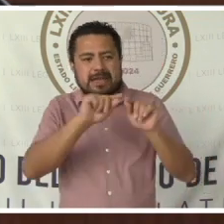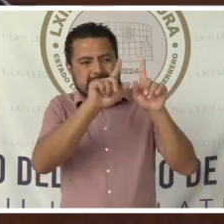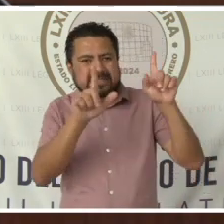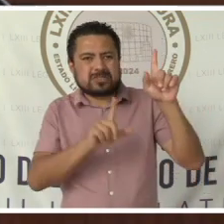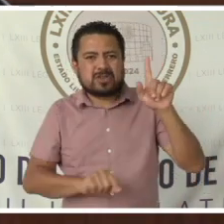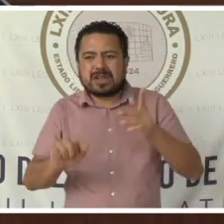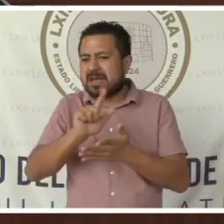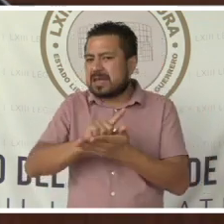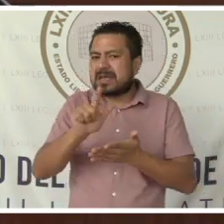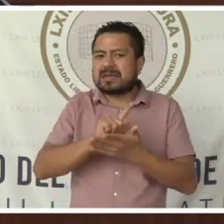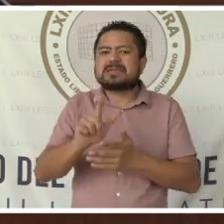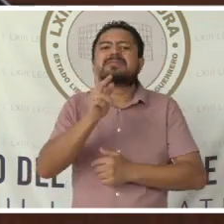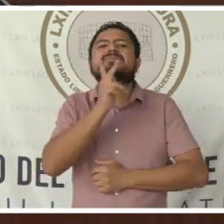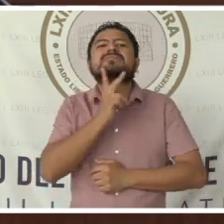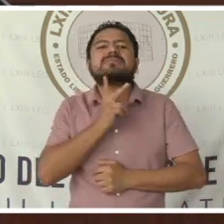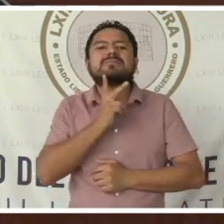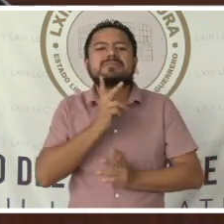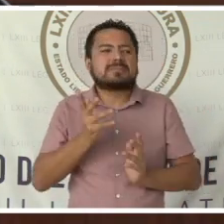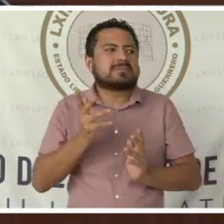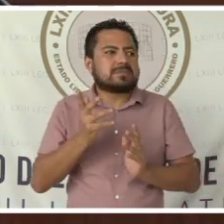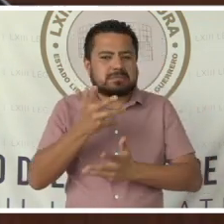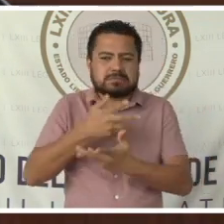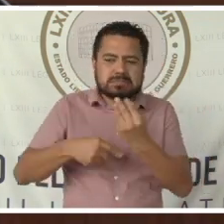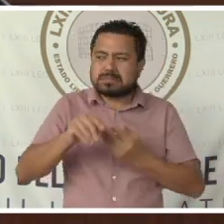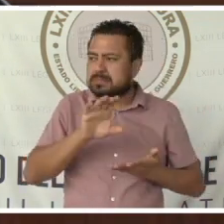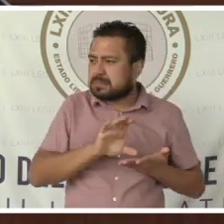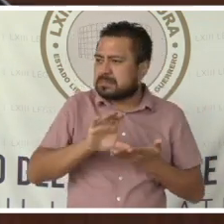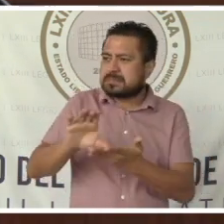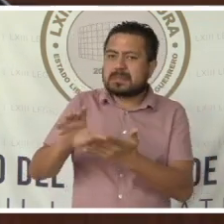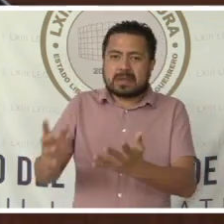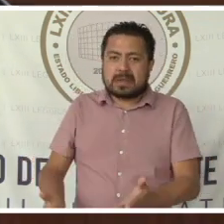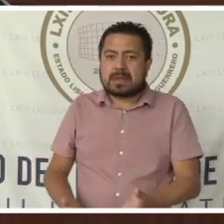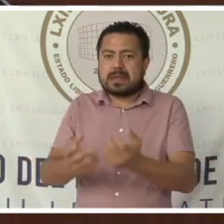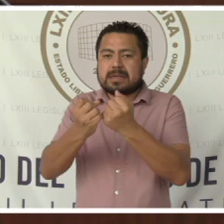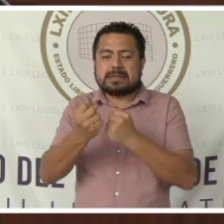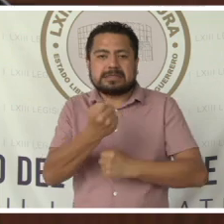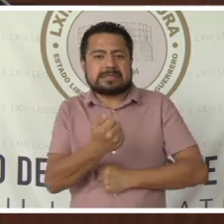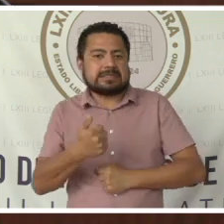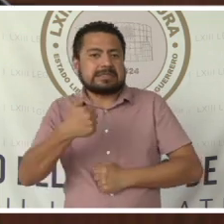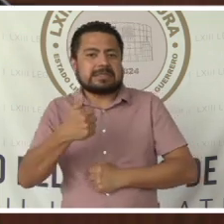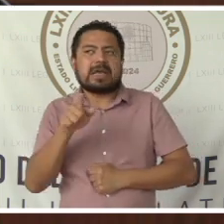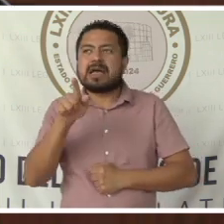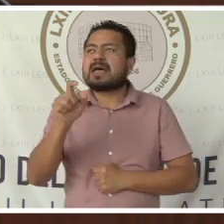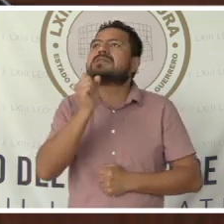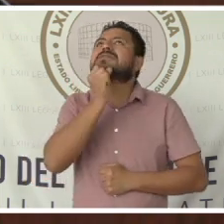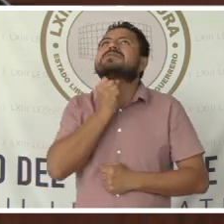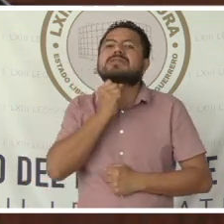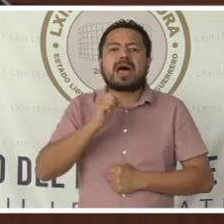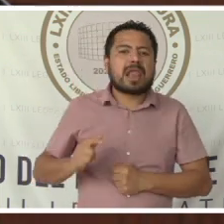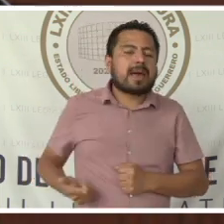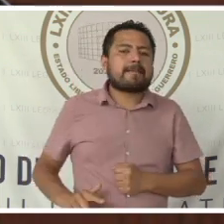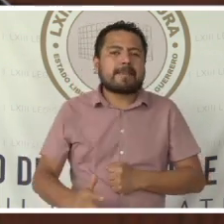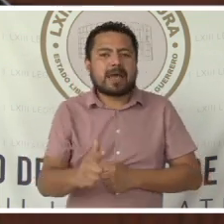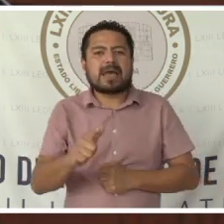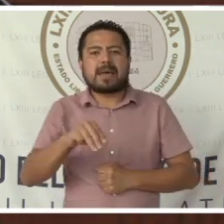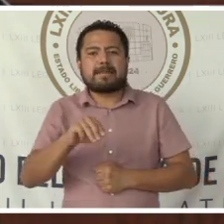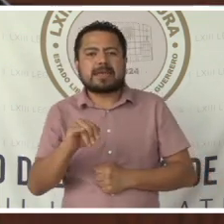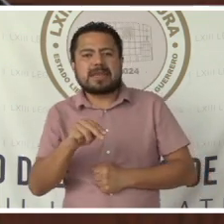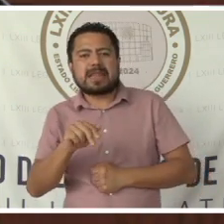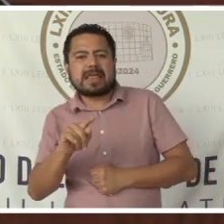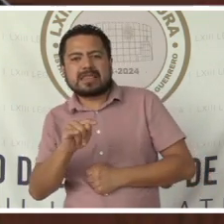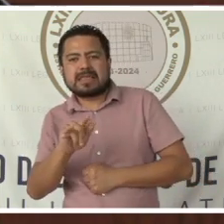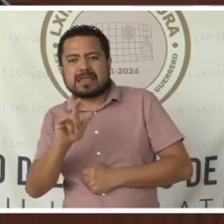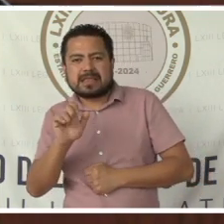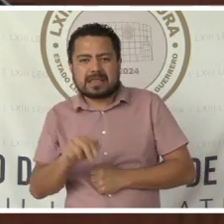regeneración refinación se ha invertido en recuperar seis refinerías de Salamanca Guanajuato Minatitlán